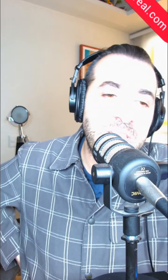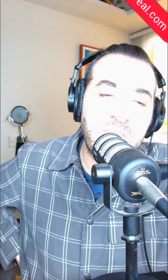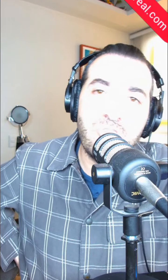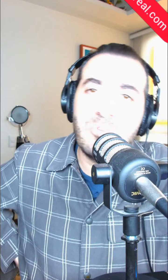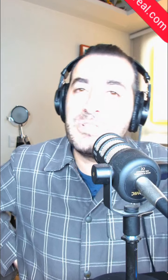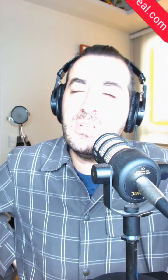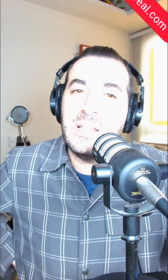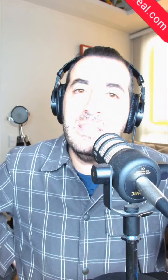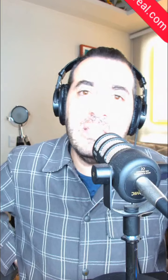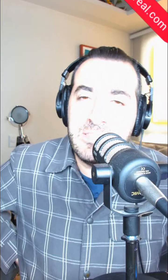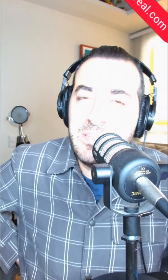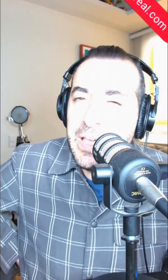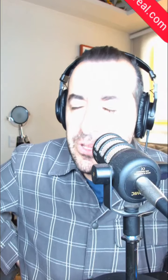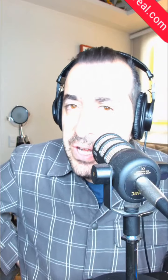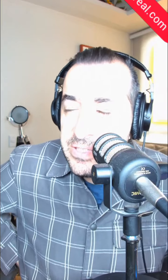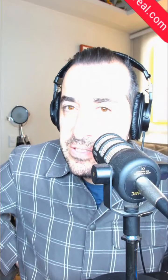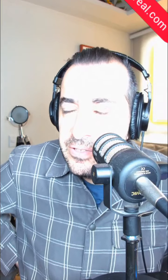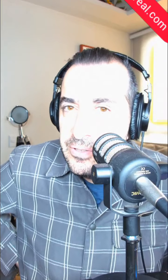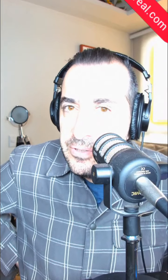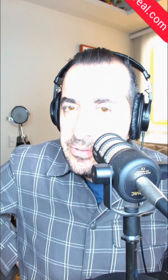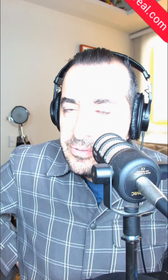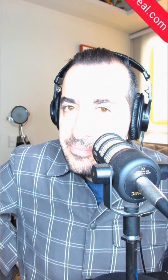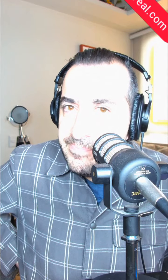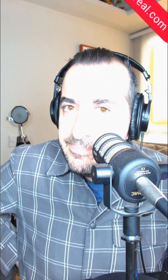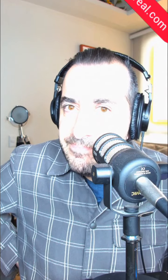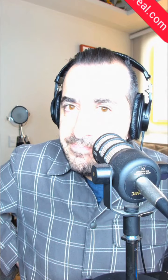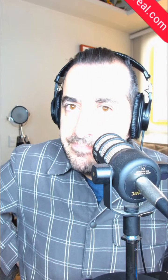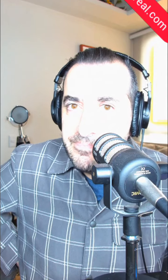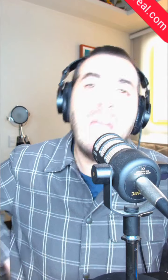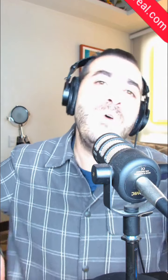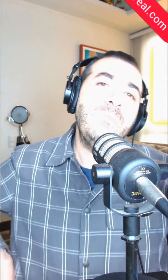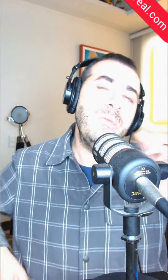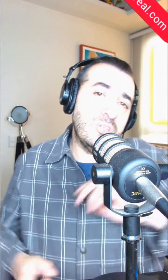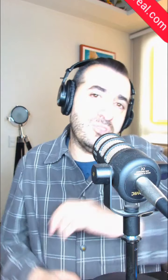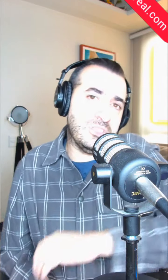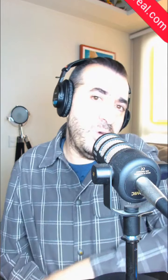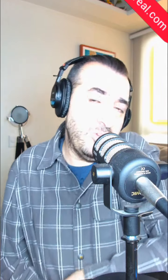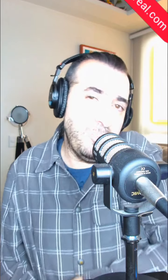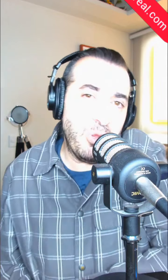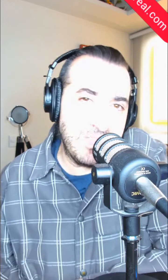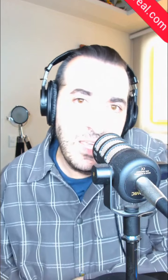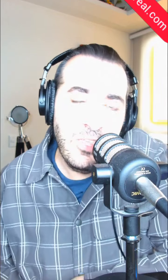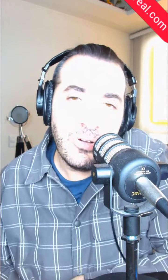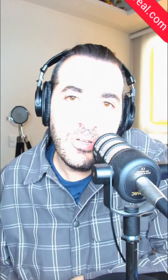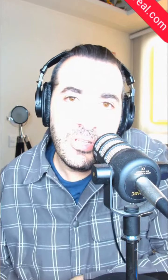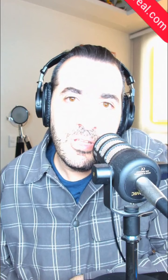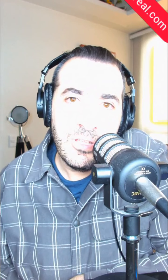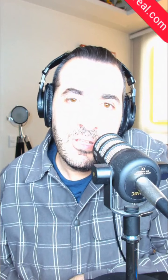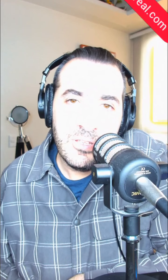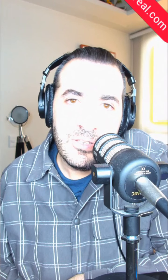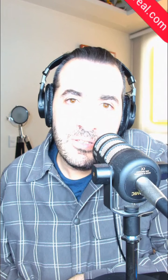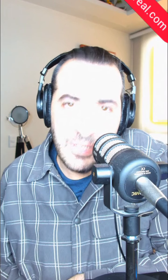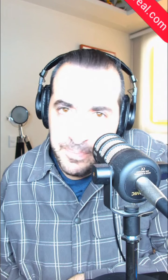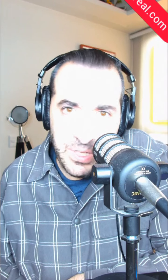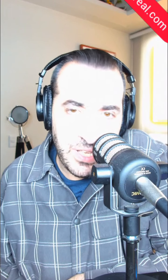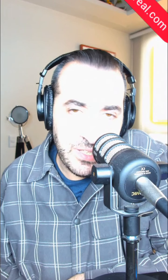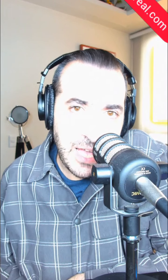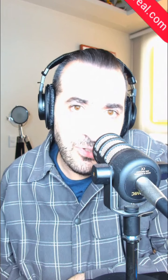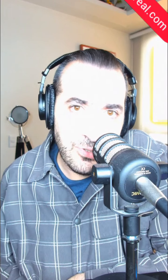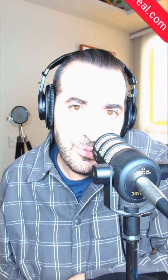Matan a 78 personas al día y se sienten ganadores. Ya no hablemos de los que se mueren no por homicidio, sino